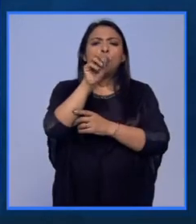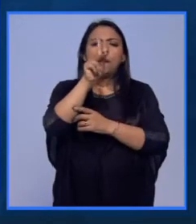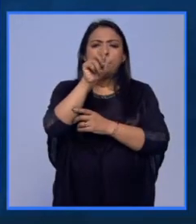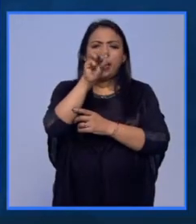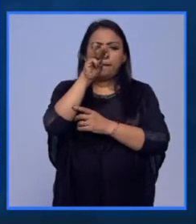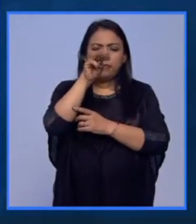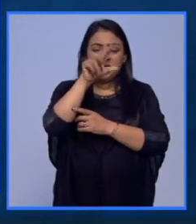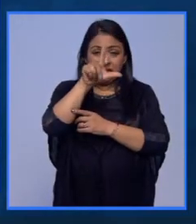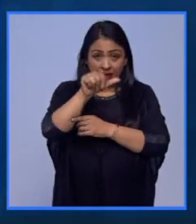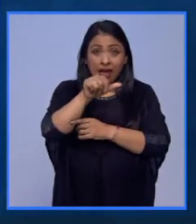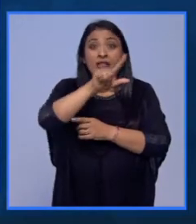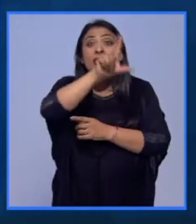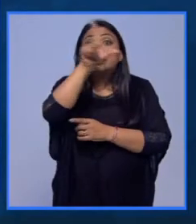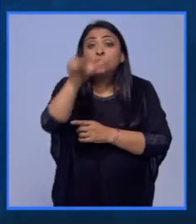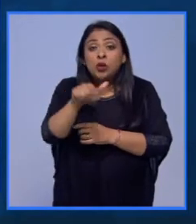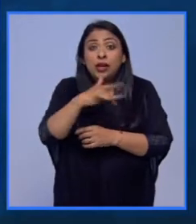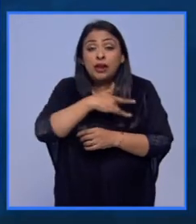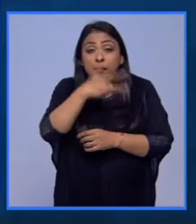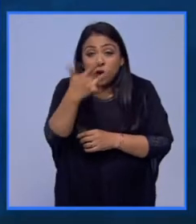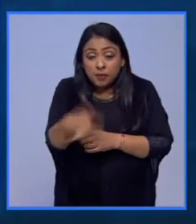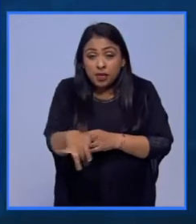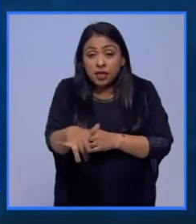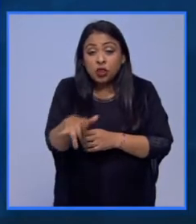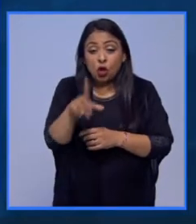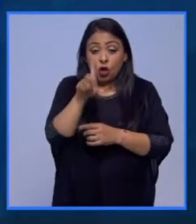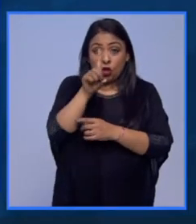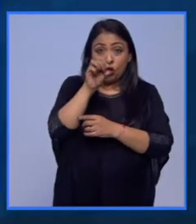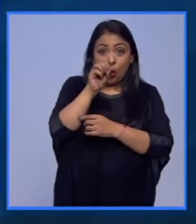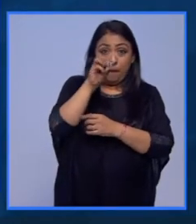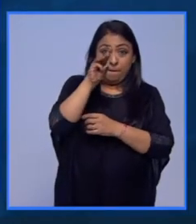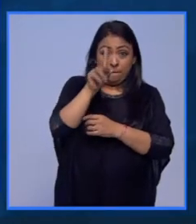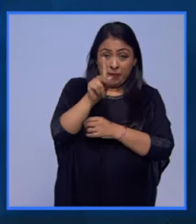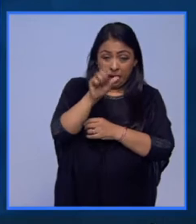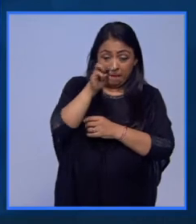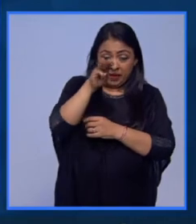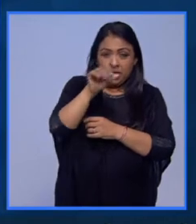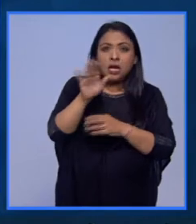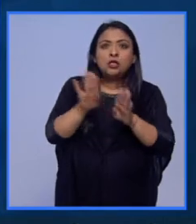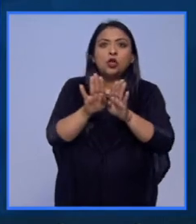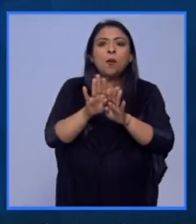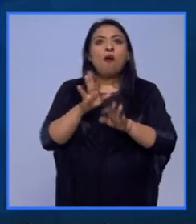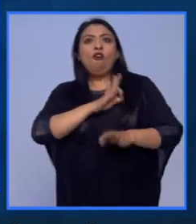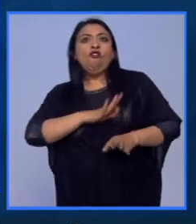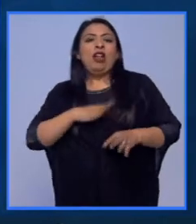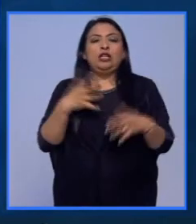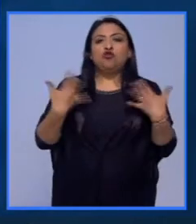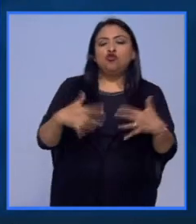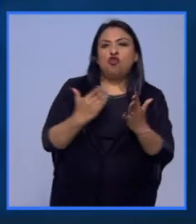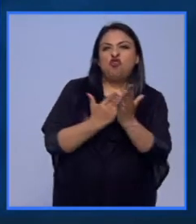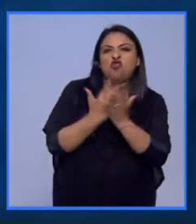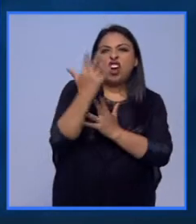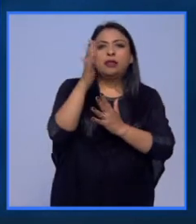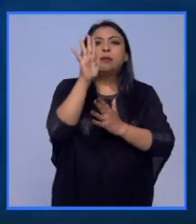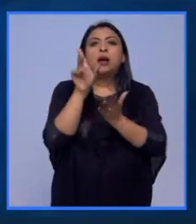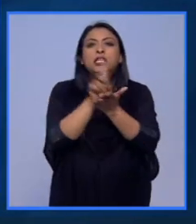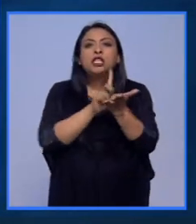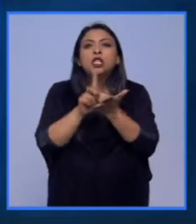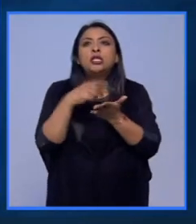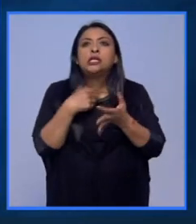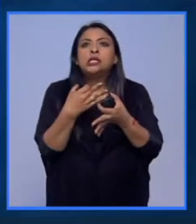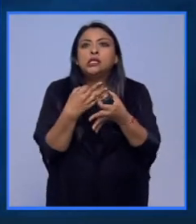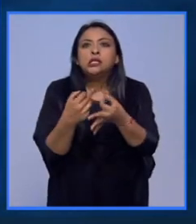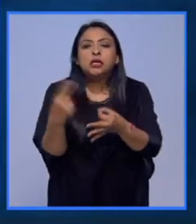Y después del enamoramiento, en el que la dopamina es esta euforia y esta felicidad y esta droga que